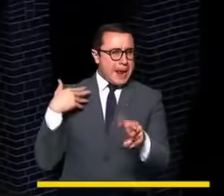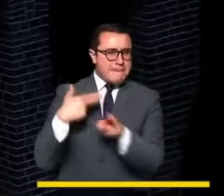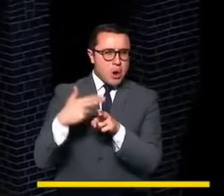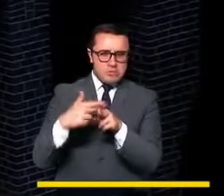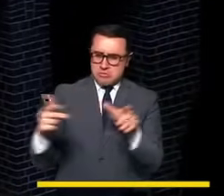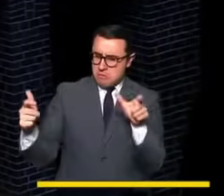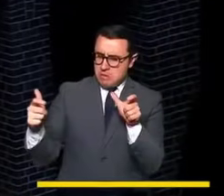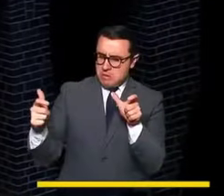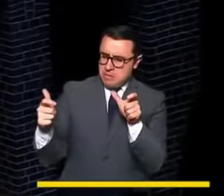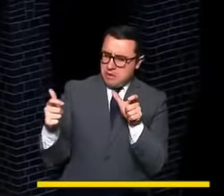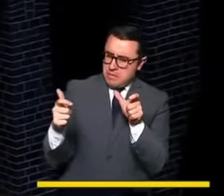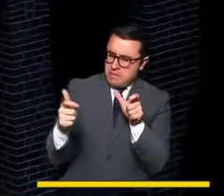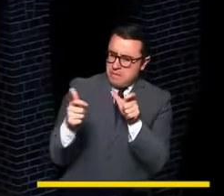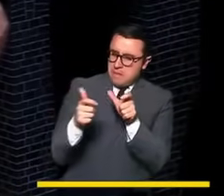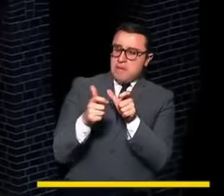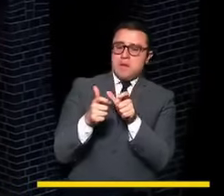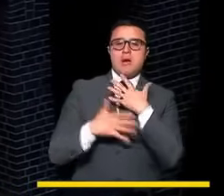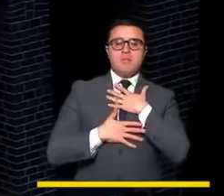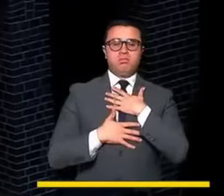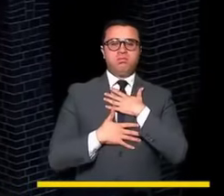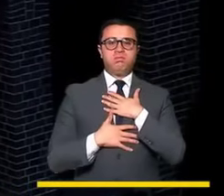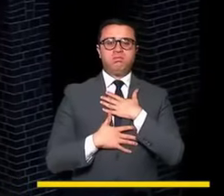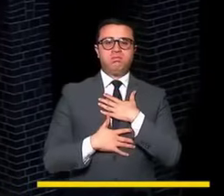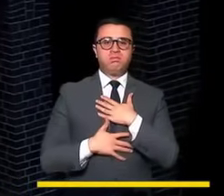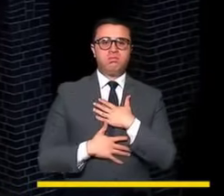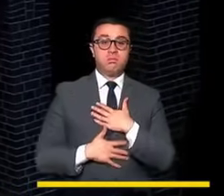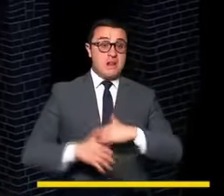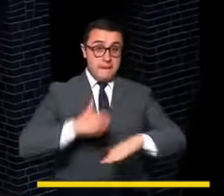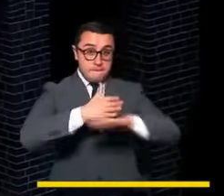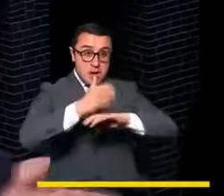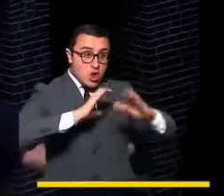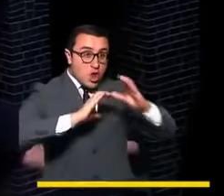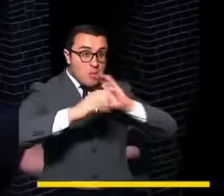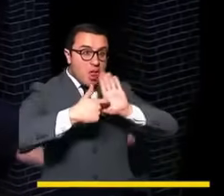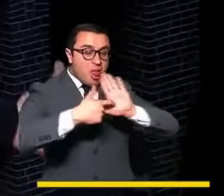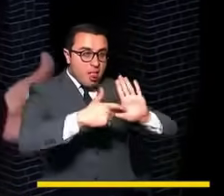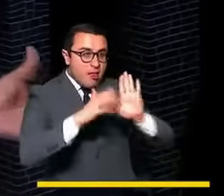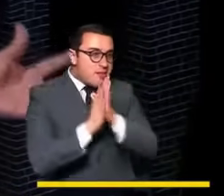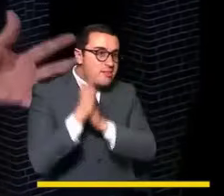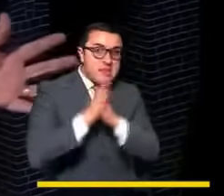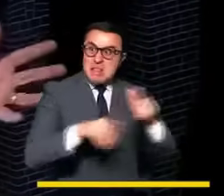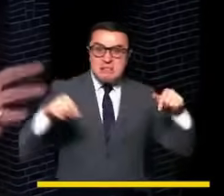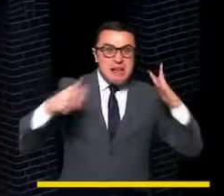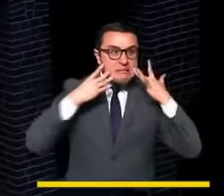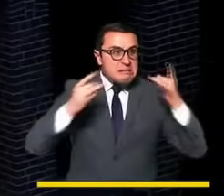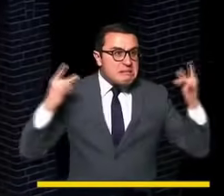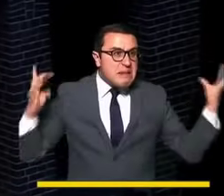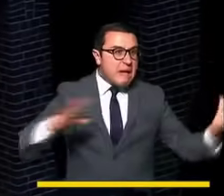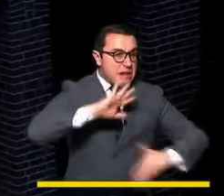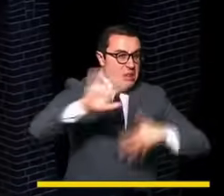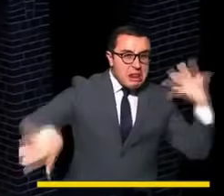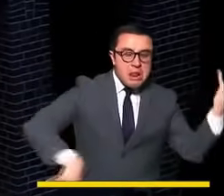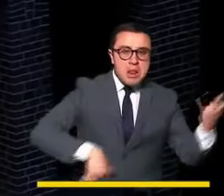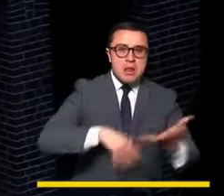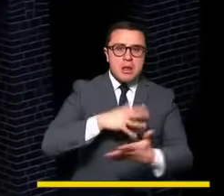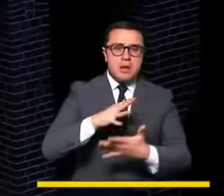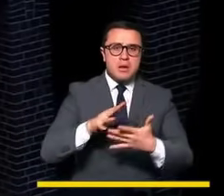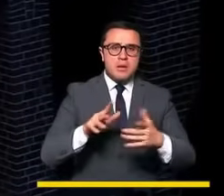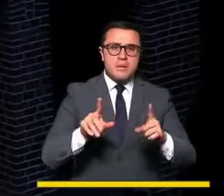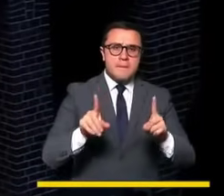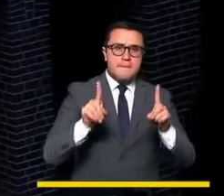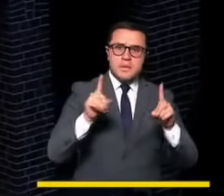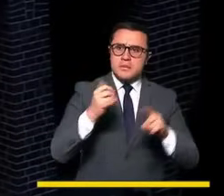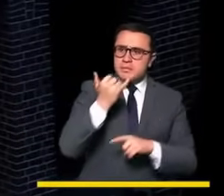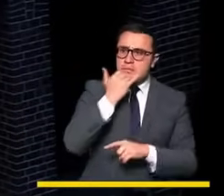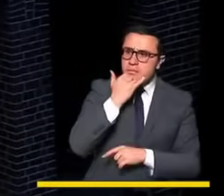lograrlo. Entonces la visión que sale por el medio de comunicación es, aquí está el desastre, y resulta que lo que